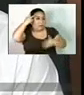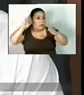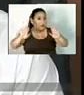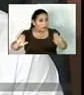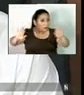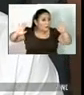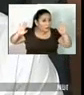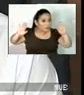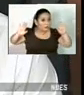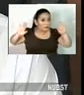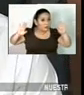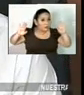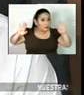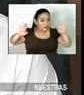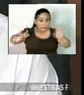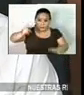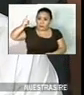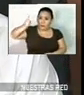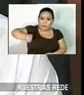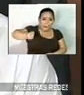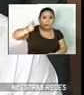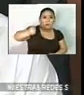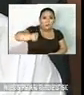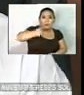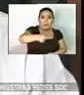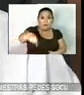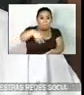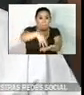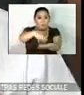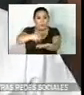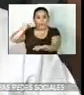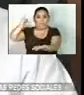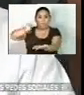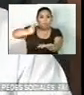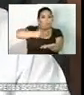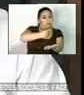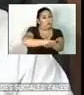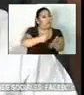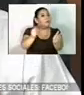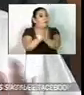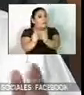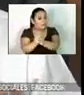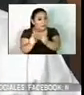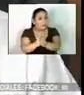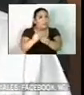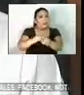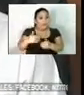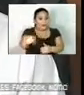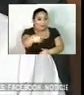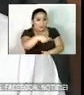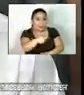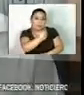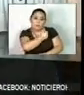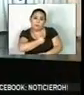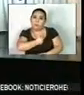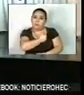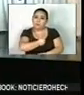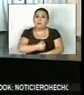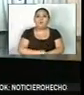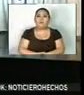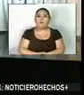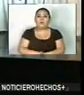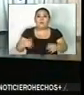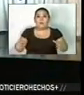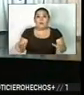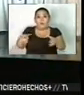que se le está imponiendo a la población con las consecuencias que cada uno está sufriendo en el momento actual. El